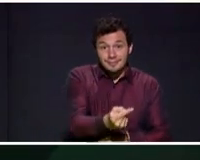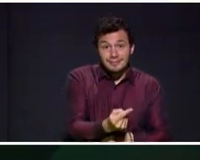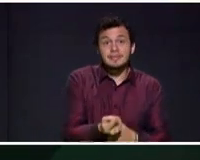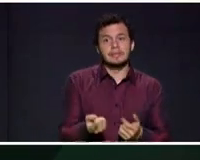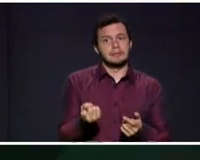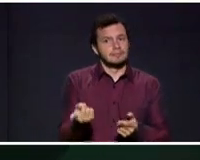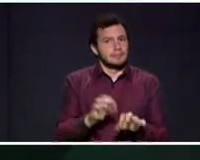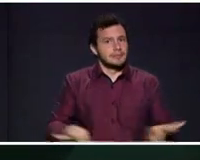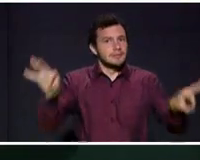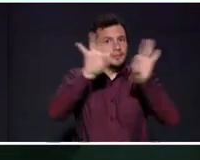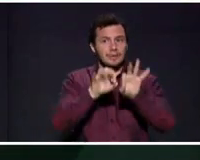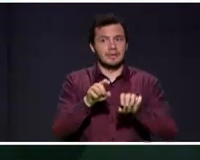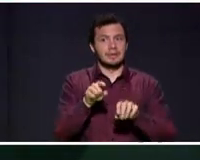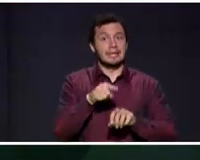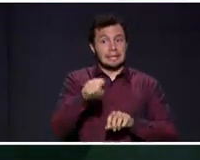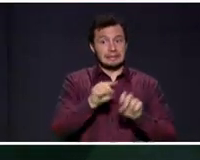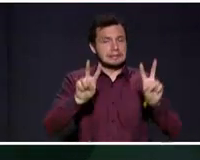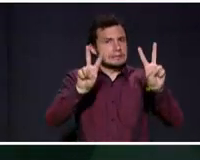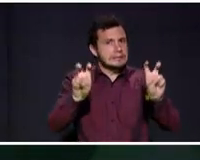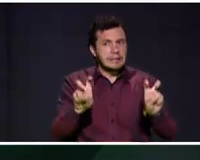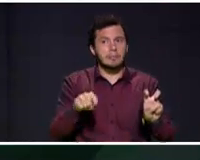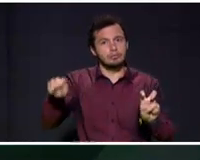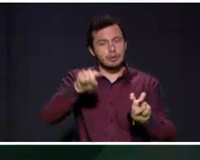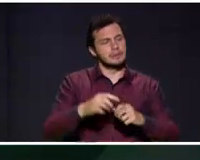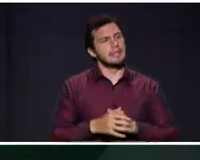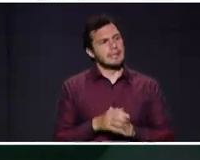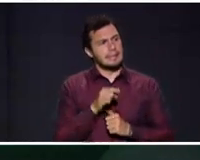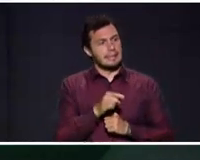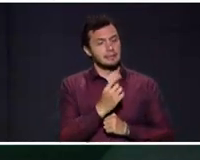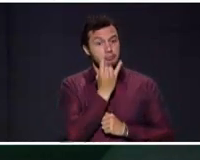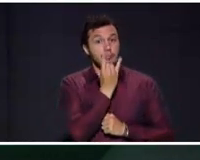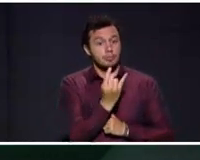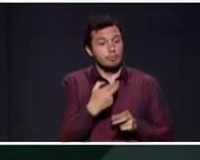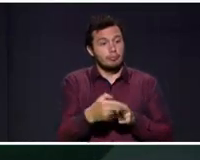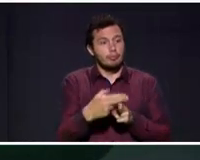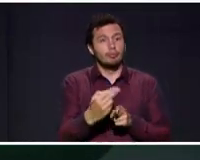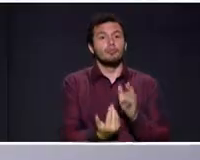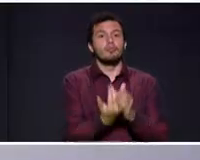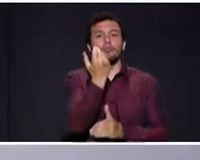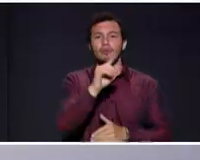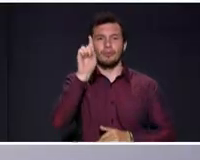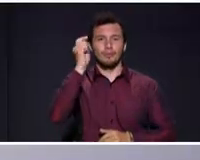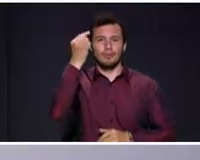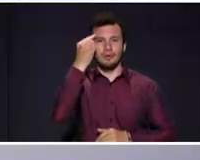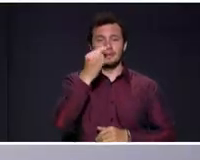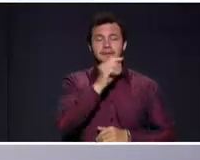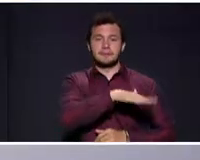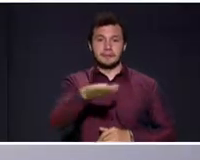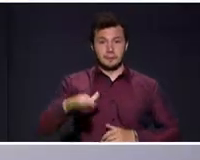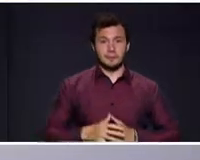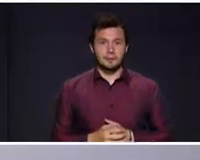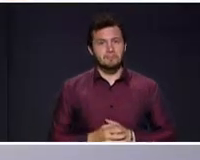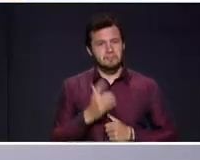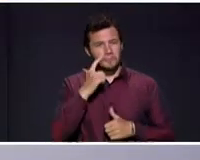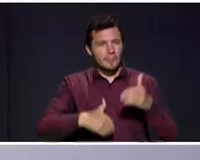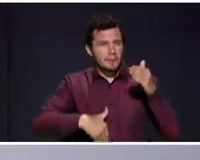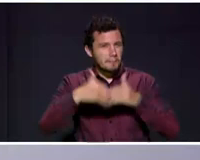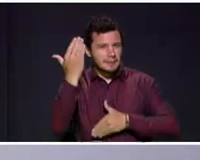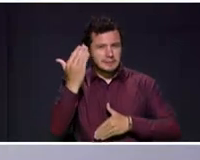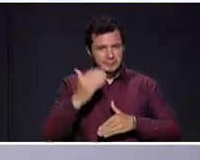relevancia que ustedes le dan a estos temas que tendrá el próximo gobernador gente retornamos con nuestro segundo bloque que tiene que ver con